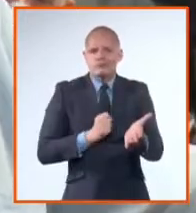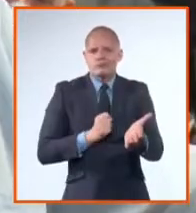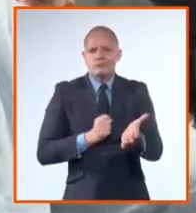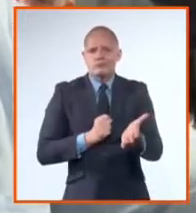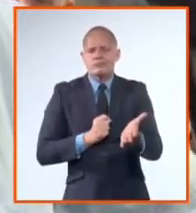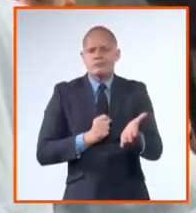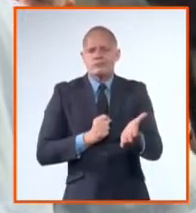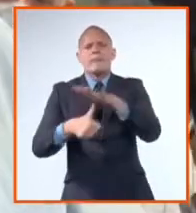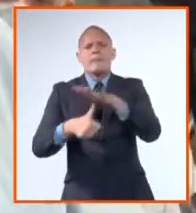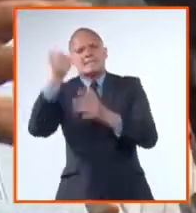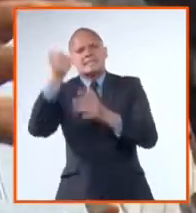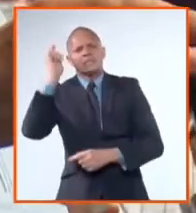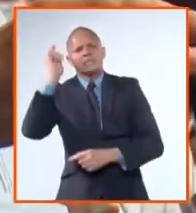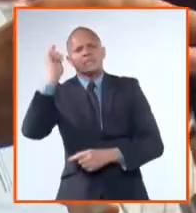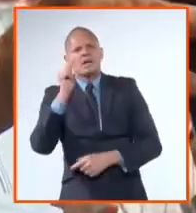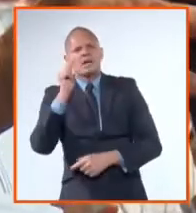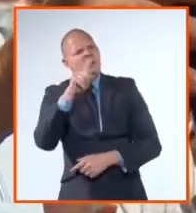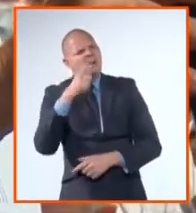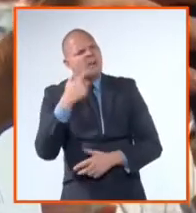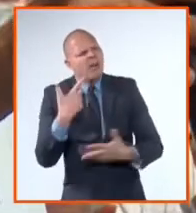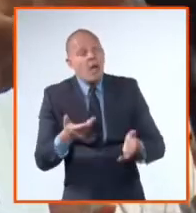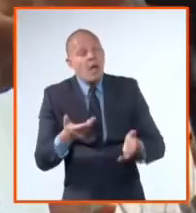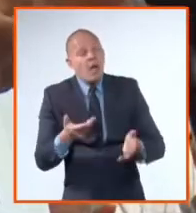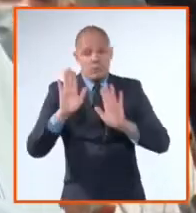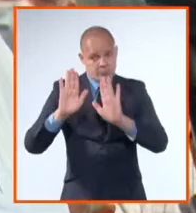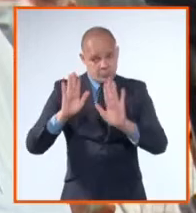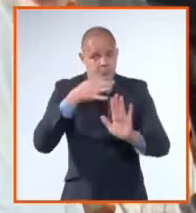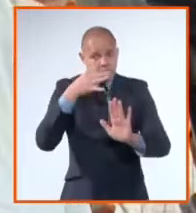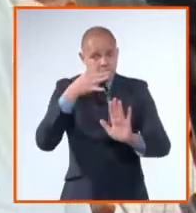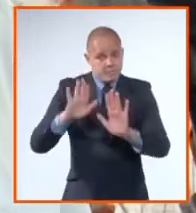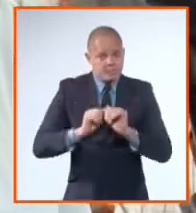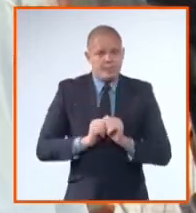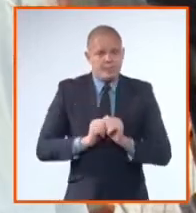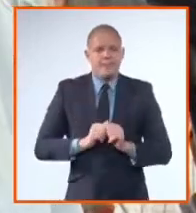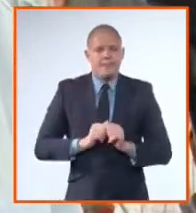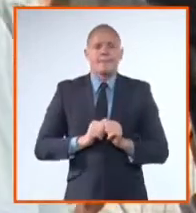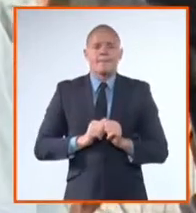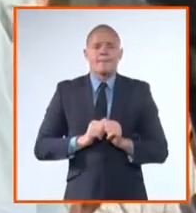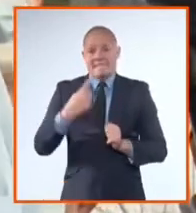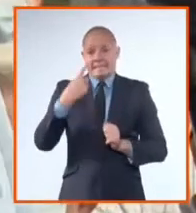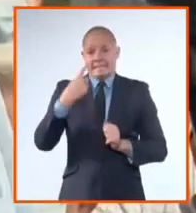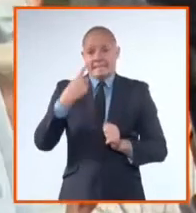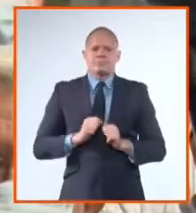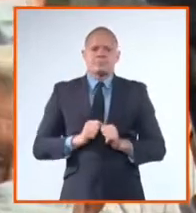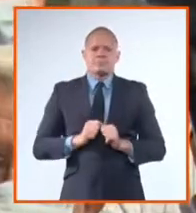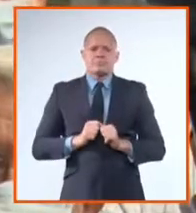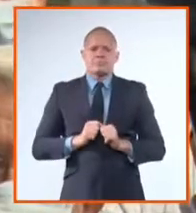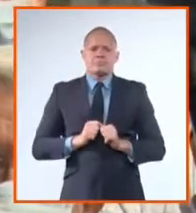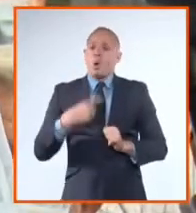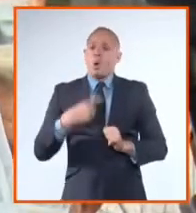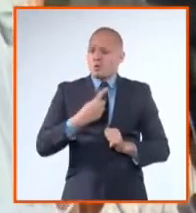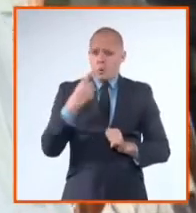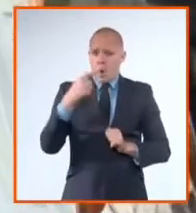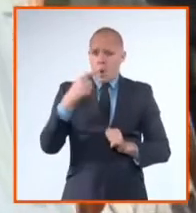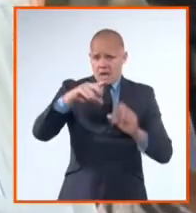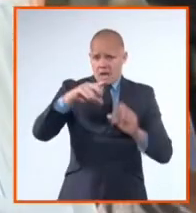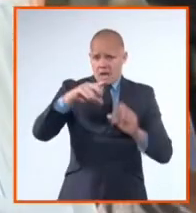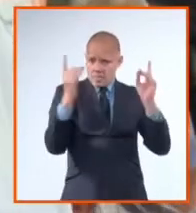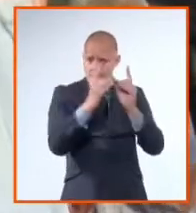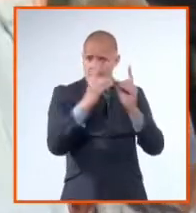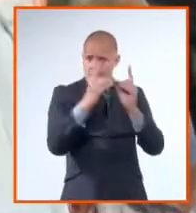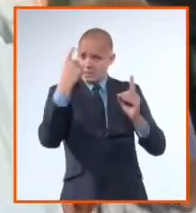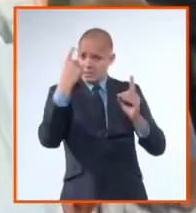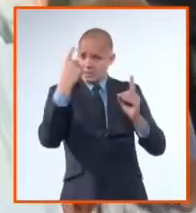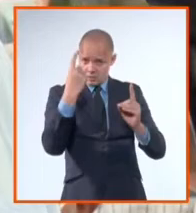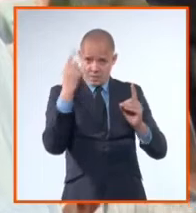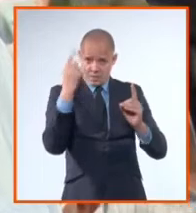adscrito para su atención, para garantizar el funcionamiento. Bueno, con el tiempo se ha convertido evidentemente en una